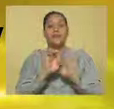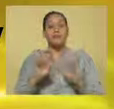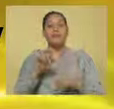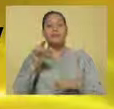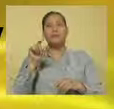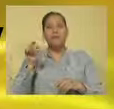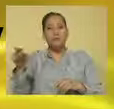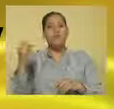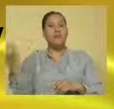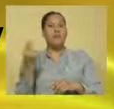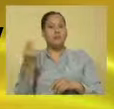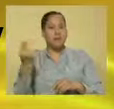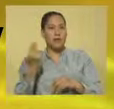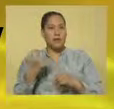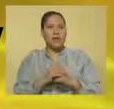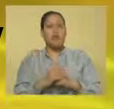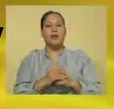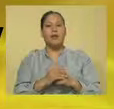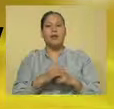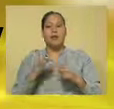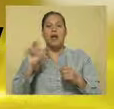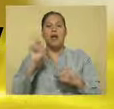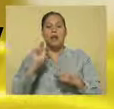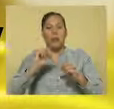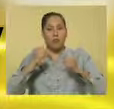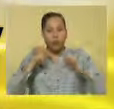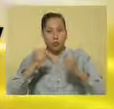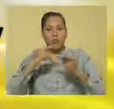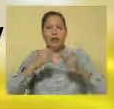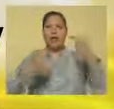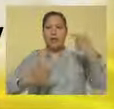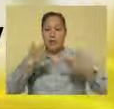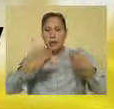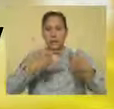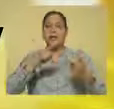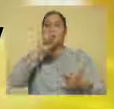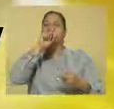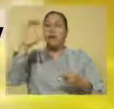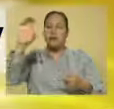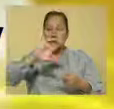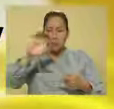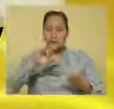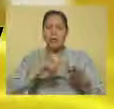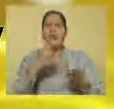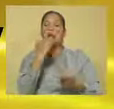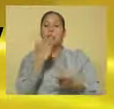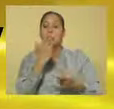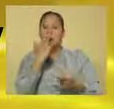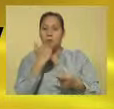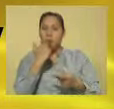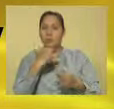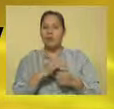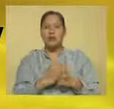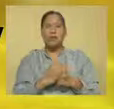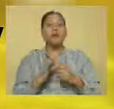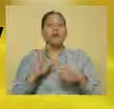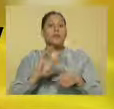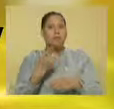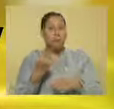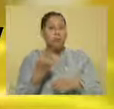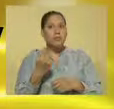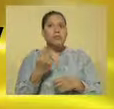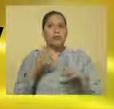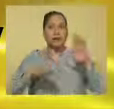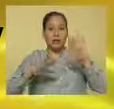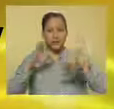Necesitan, evidentemente, proteína, lácteos, cereales, azúcares, porque